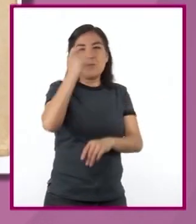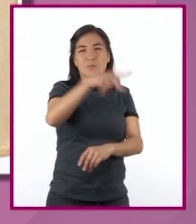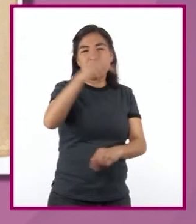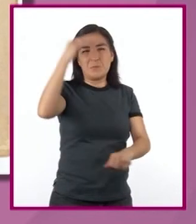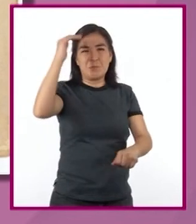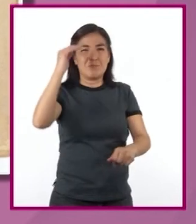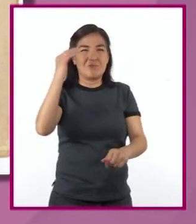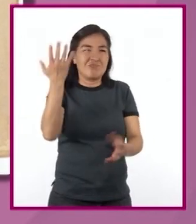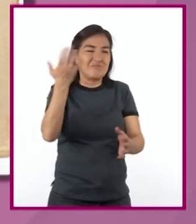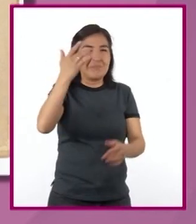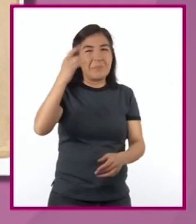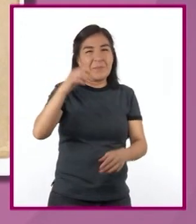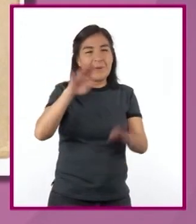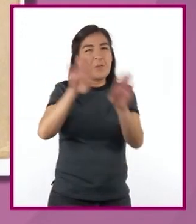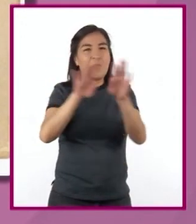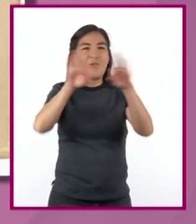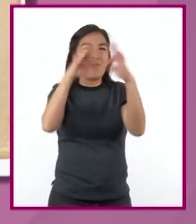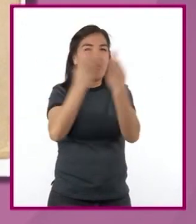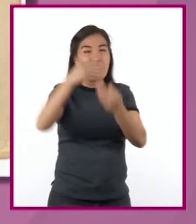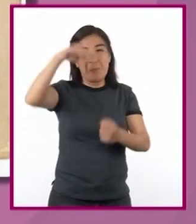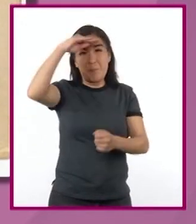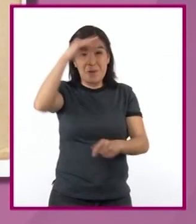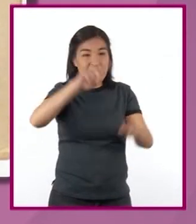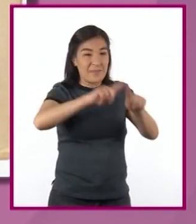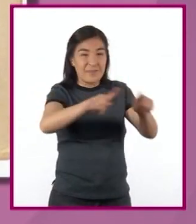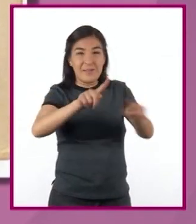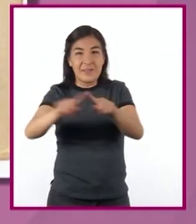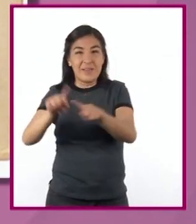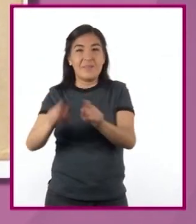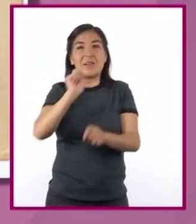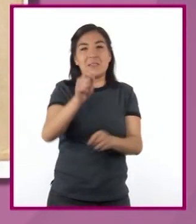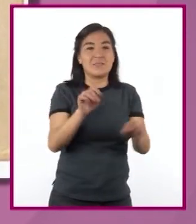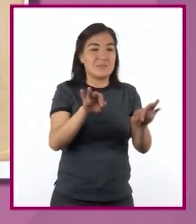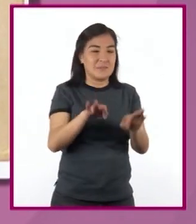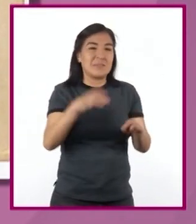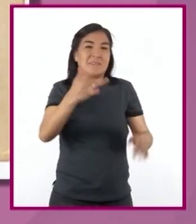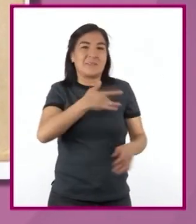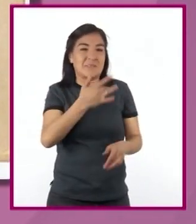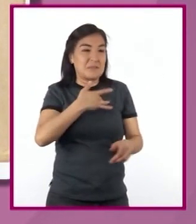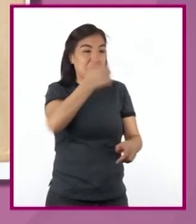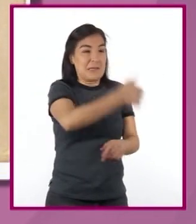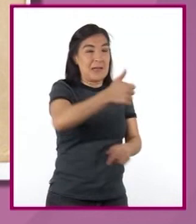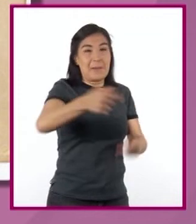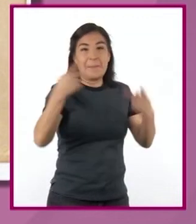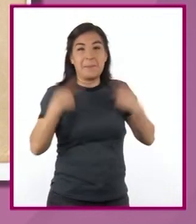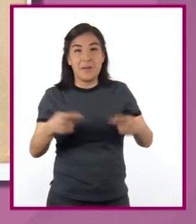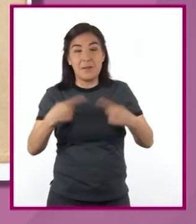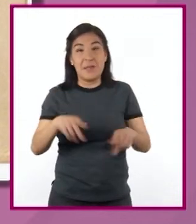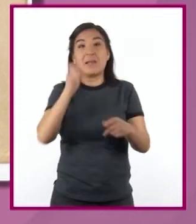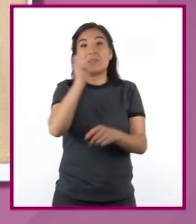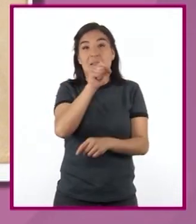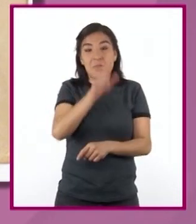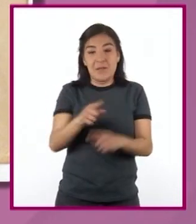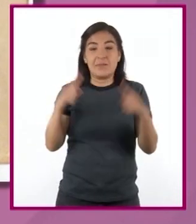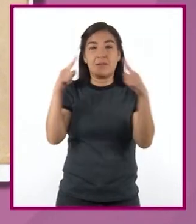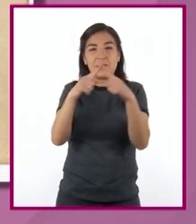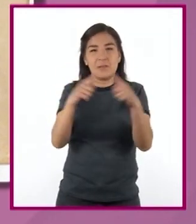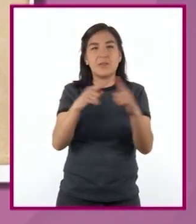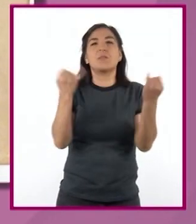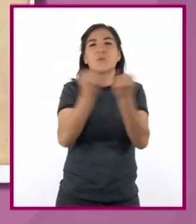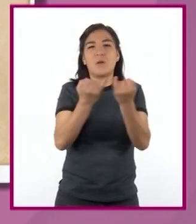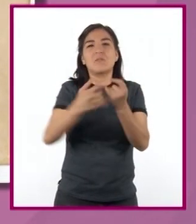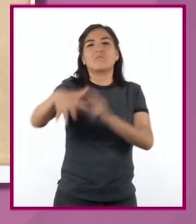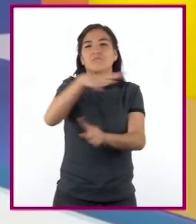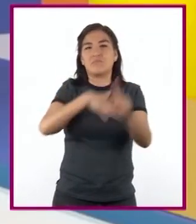sociedad, atentando contra las conductas esperadas de la población, tanto por la Iglesia como por la